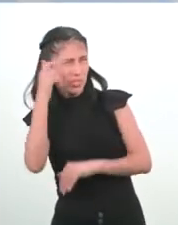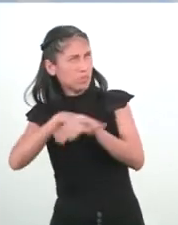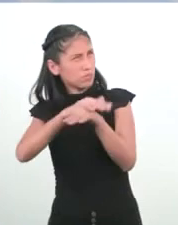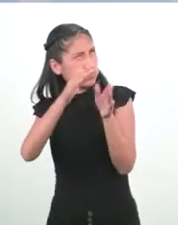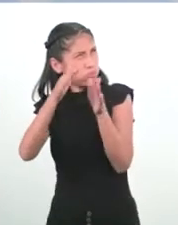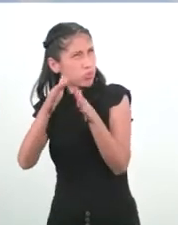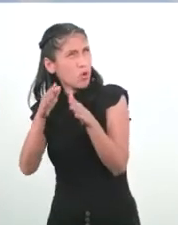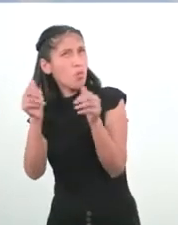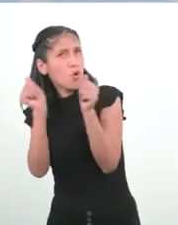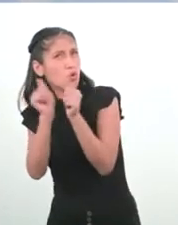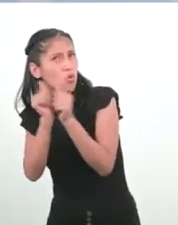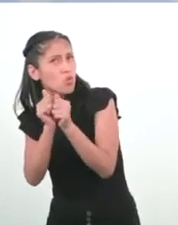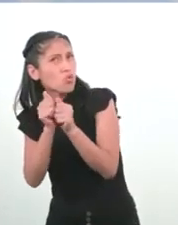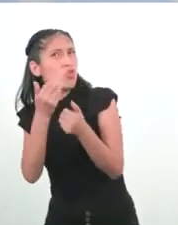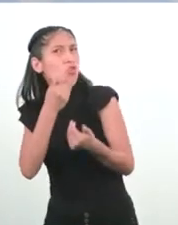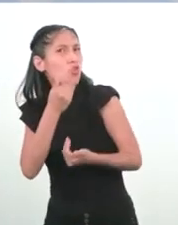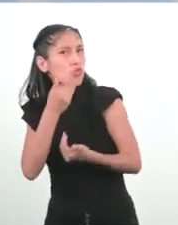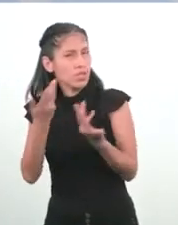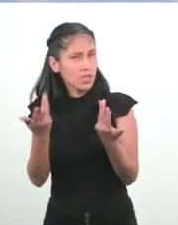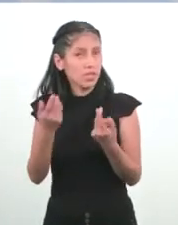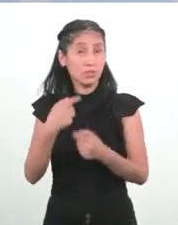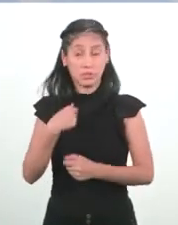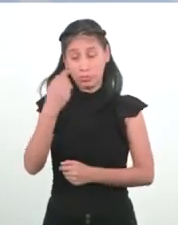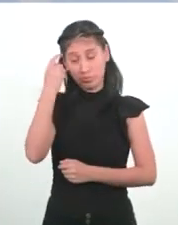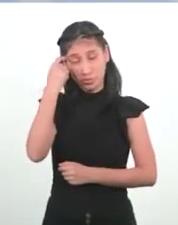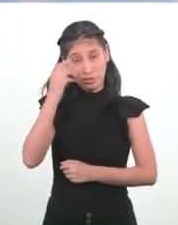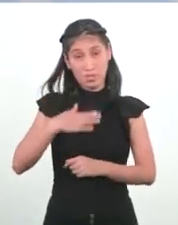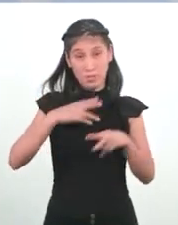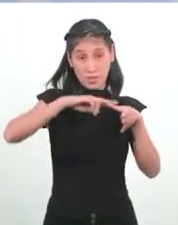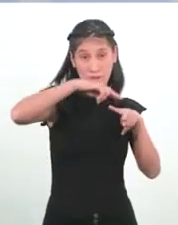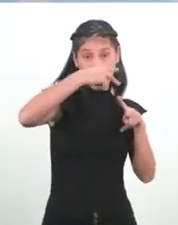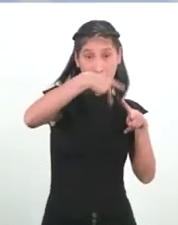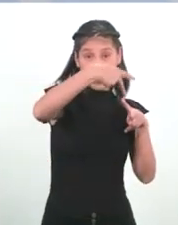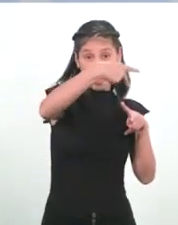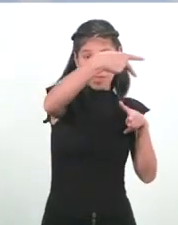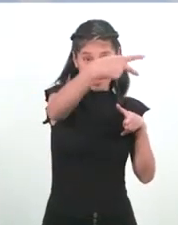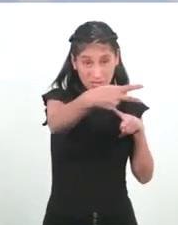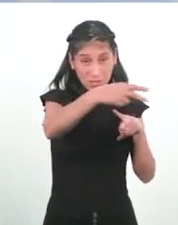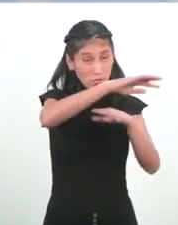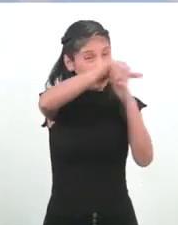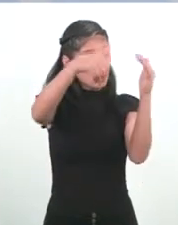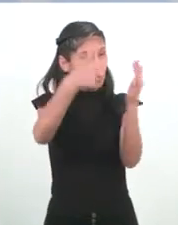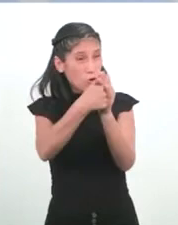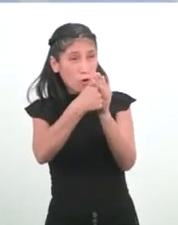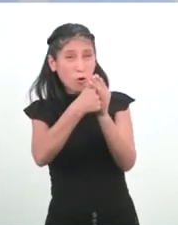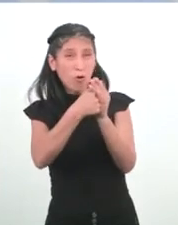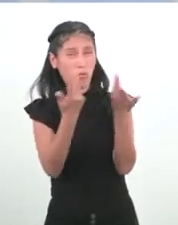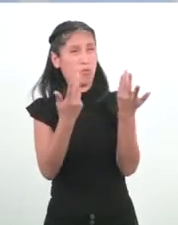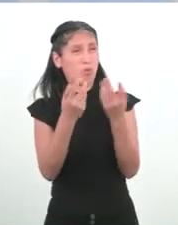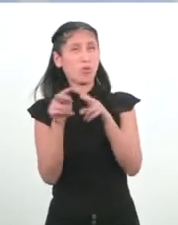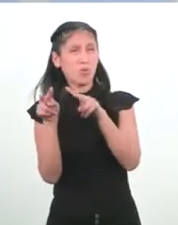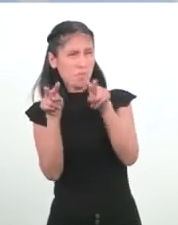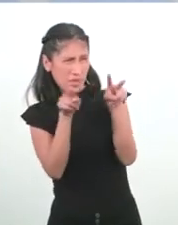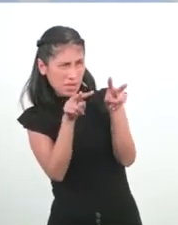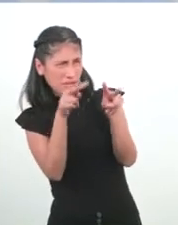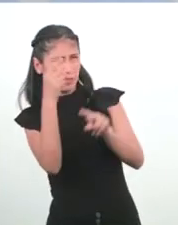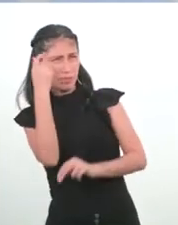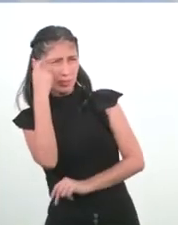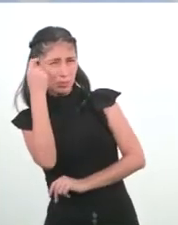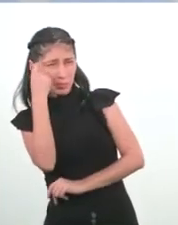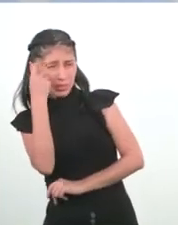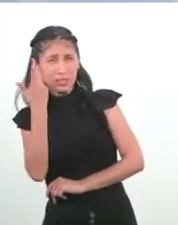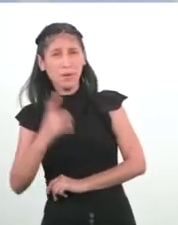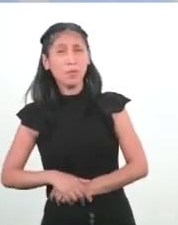Creo que un gran problema en mi barrio es que no se conocen todos los emprendimientos. Y si poco a poco empezamos a ayudarnos en